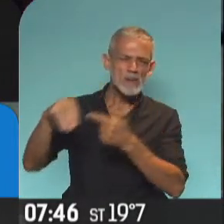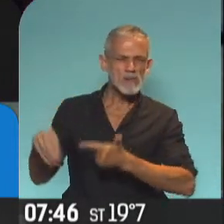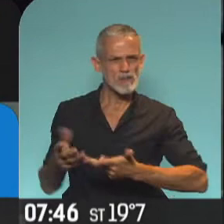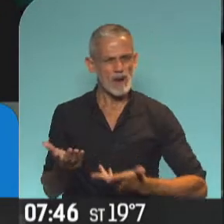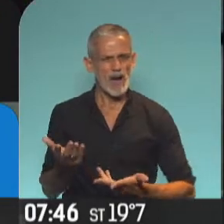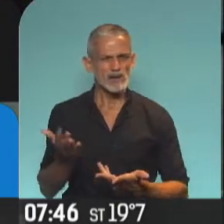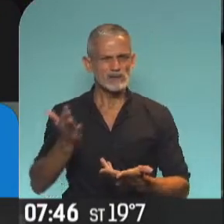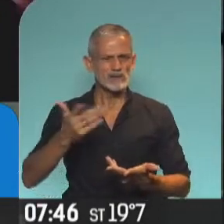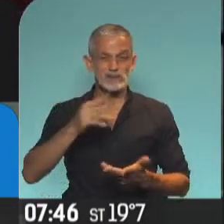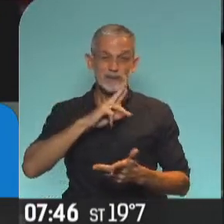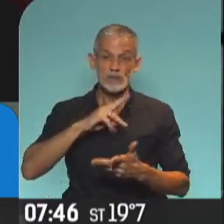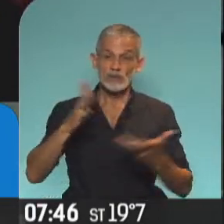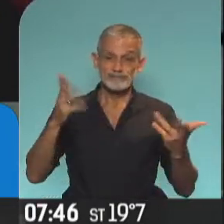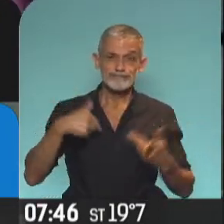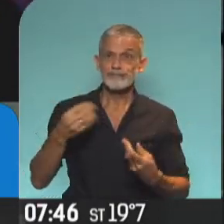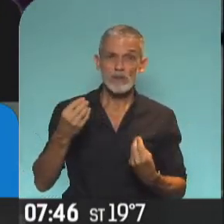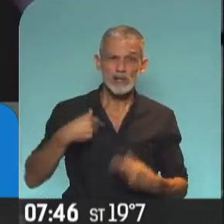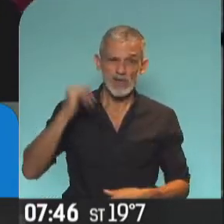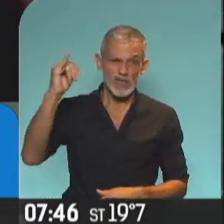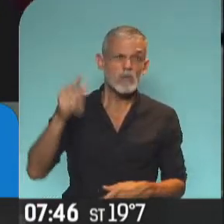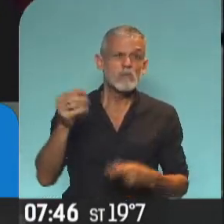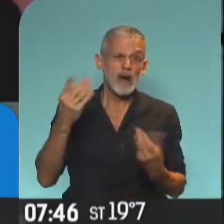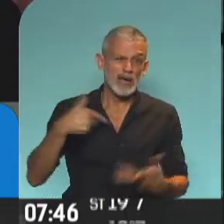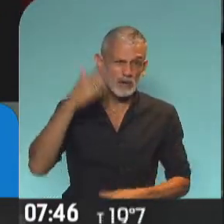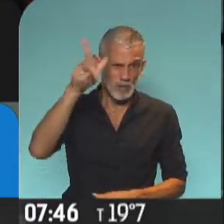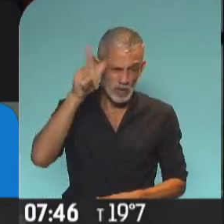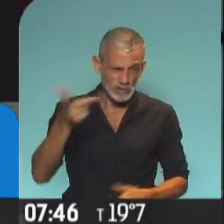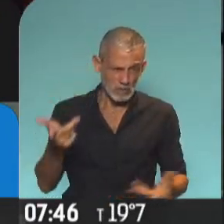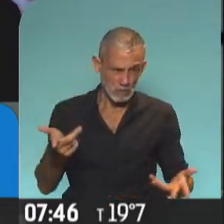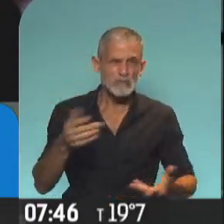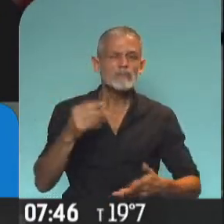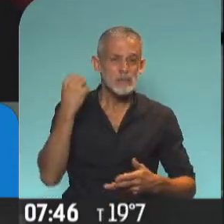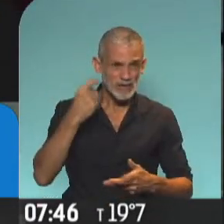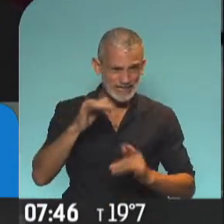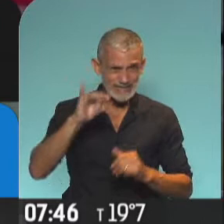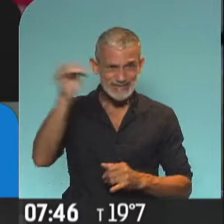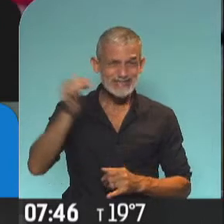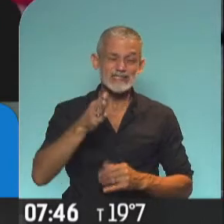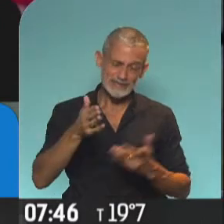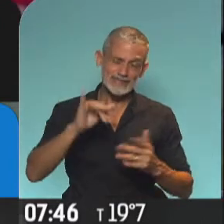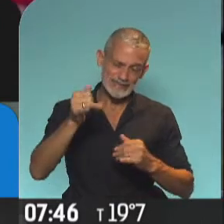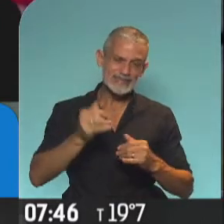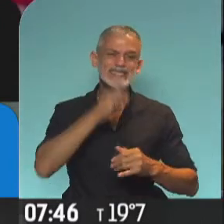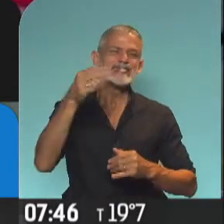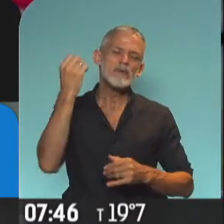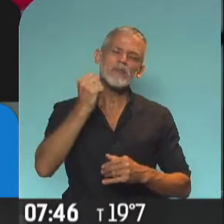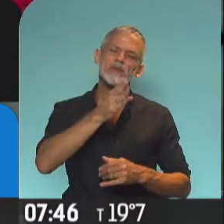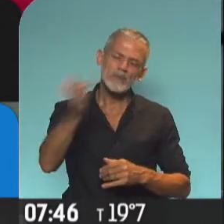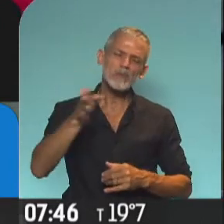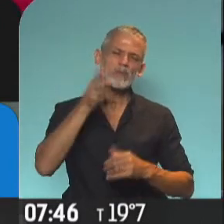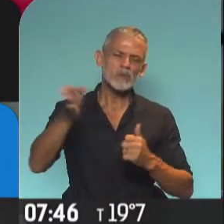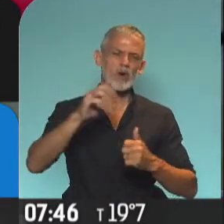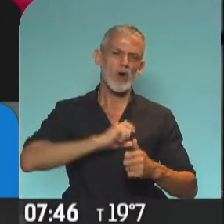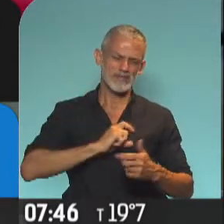víctimas que somos los cuales en la necesidad de denunciar es importante seguir denunciando es importante seguir visibilizando y no son las